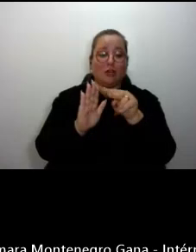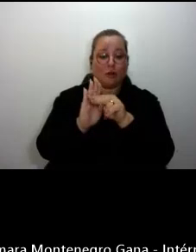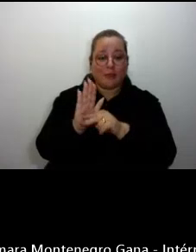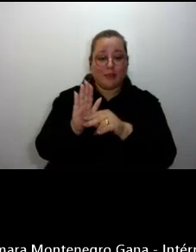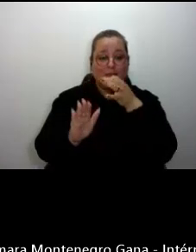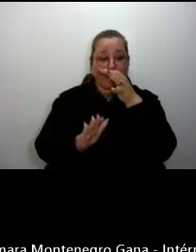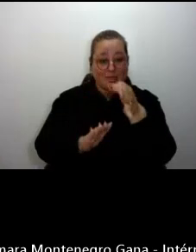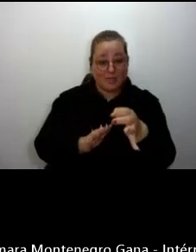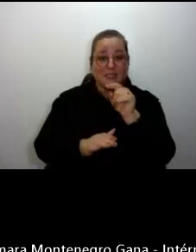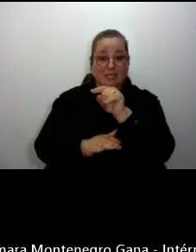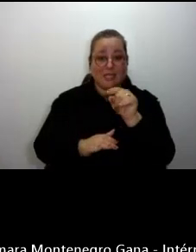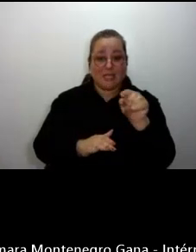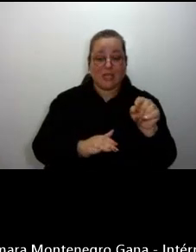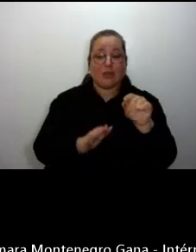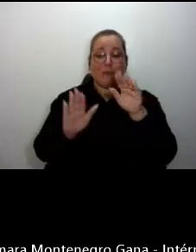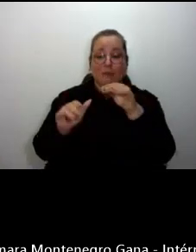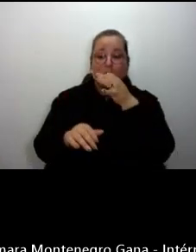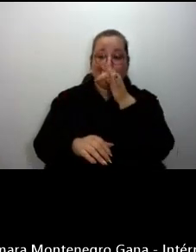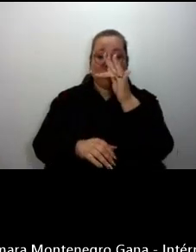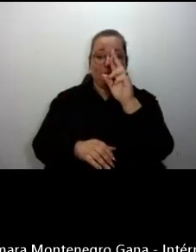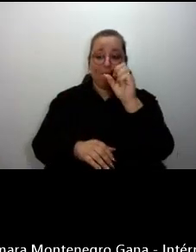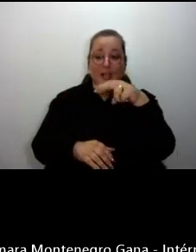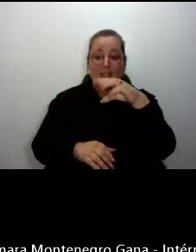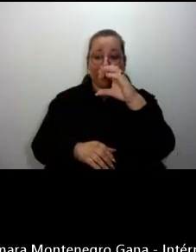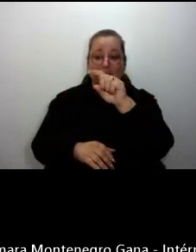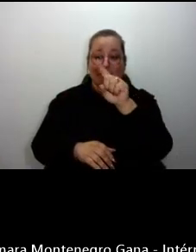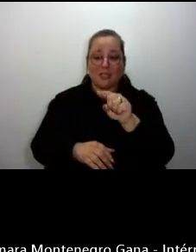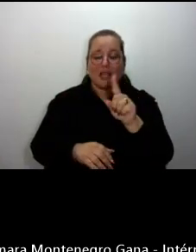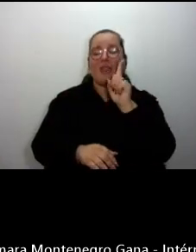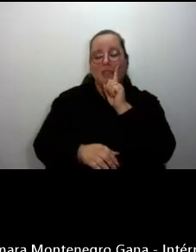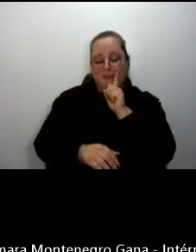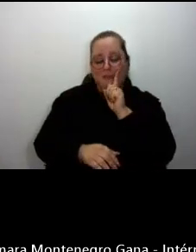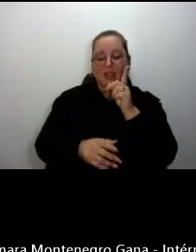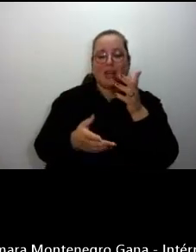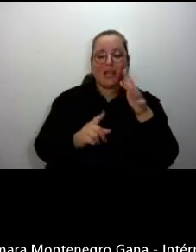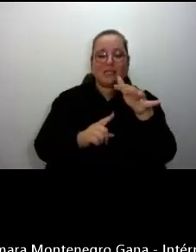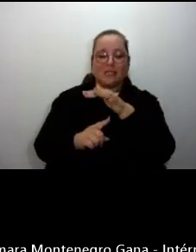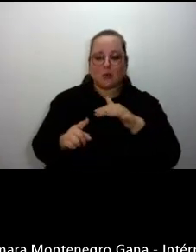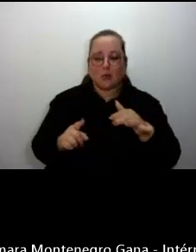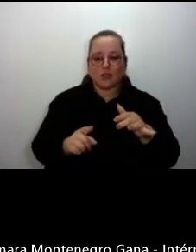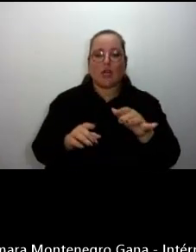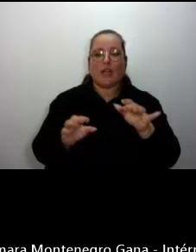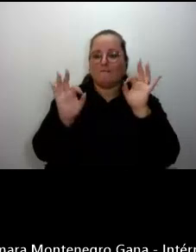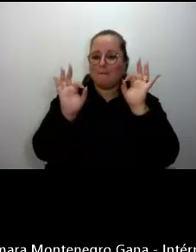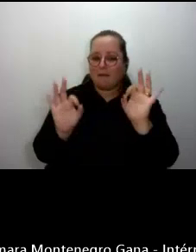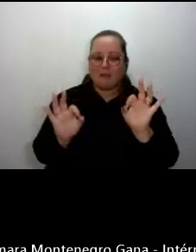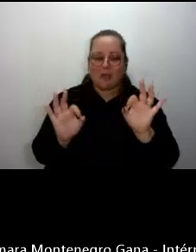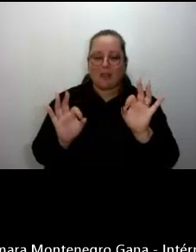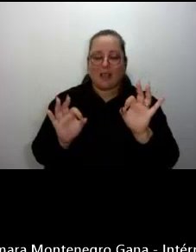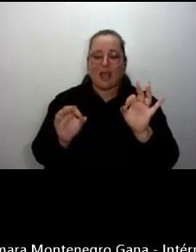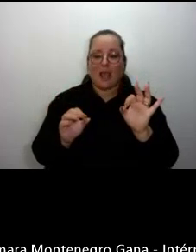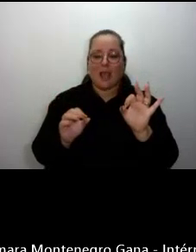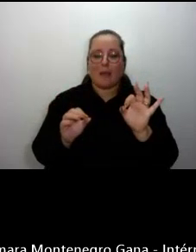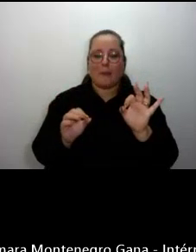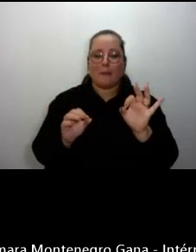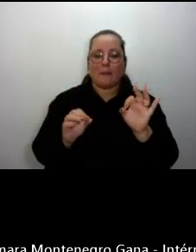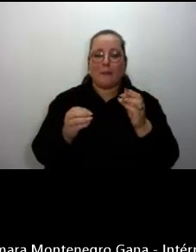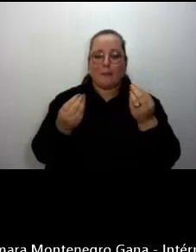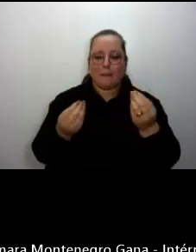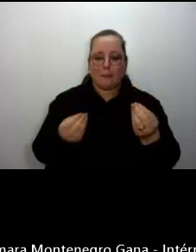que ellos, ¿verdad?, como lo decía Francisca, deben generar las condiciones propicias para asegurar la atención adecuada a